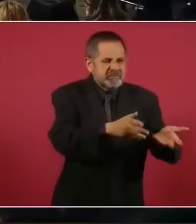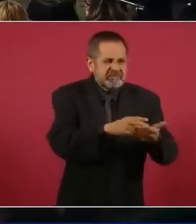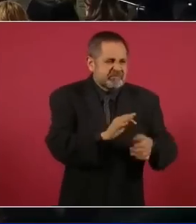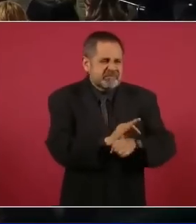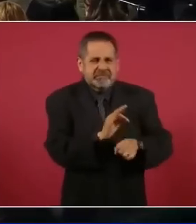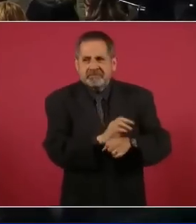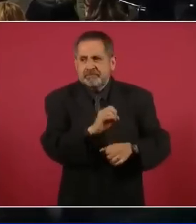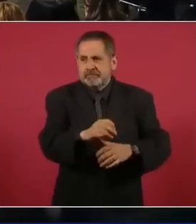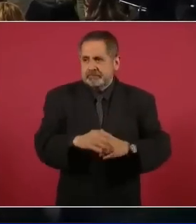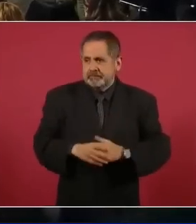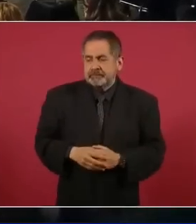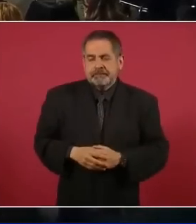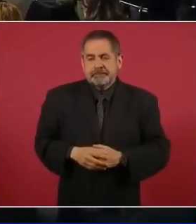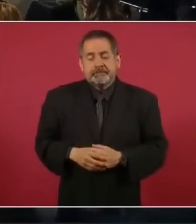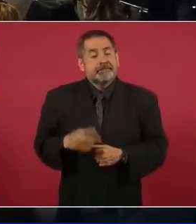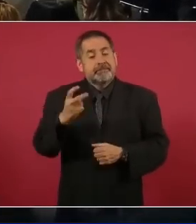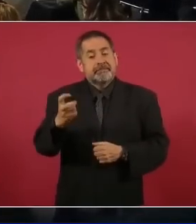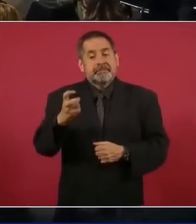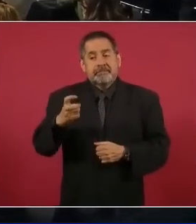Ese era el gobierno.